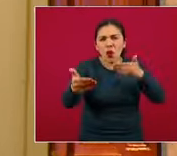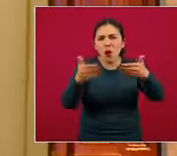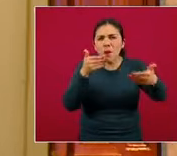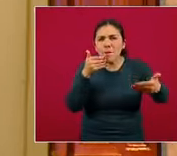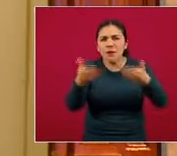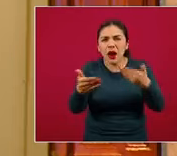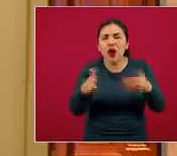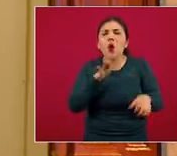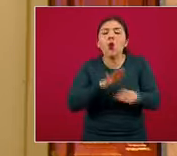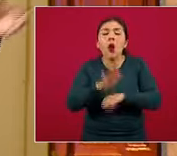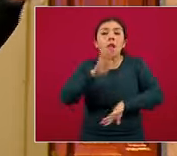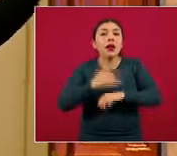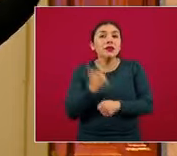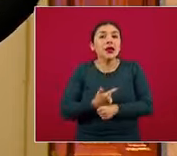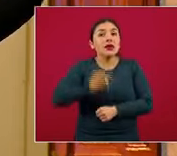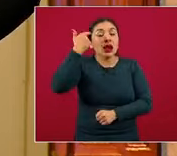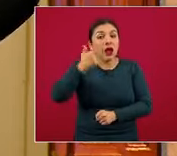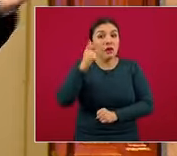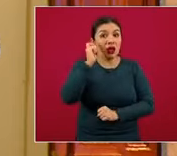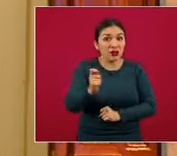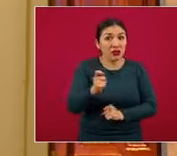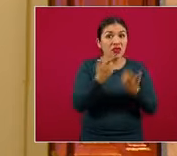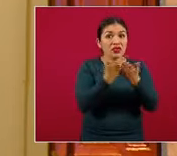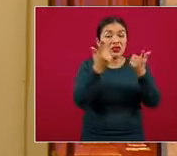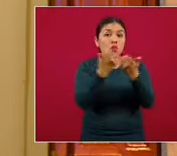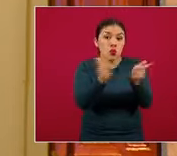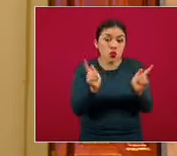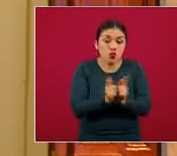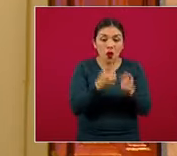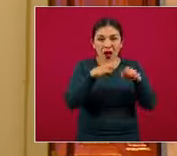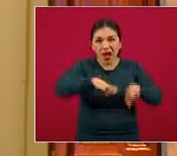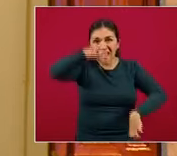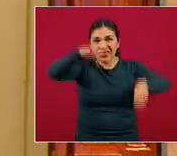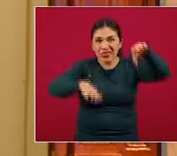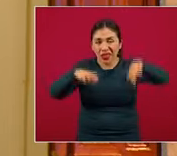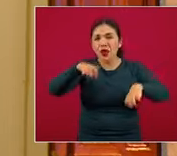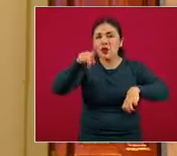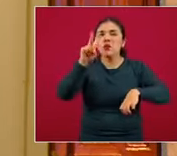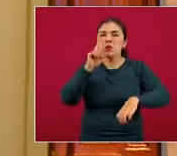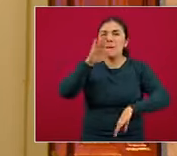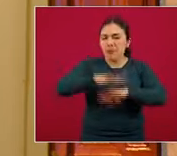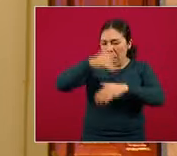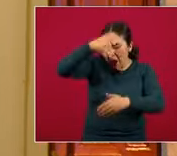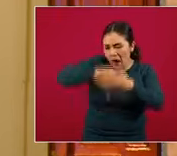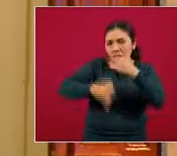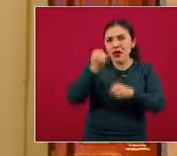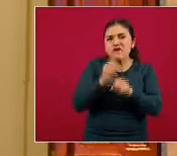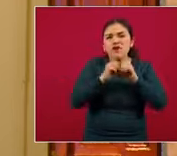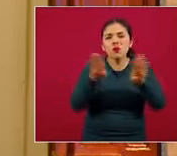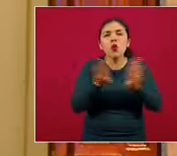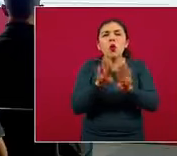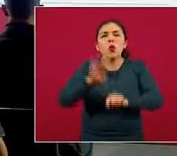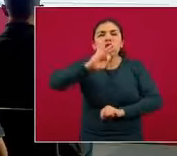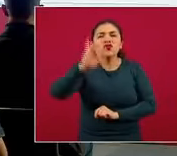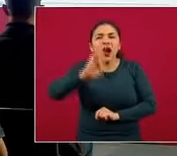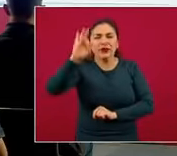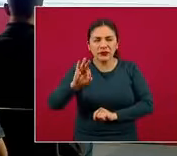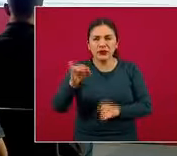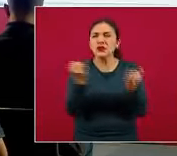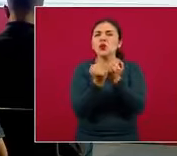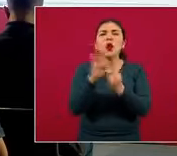la afectación entre los diferentes grupos de edad es ver la información en base a las tasas, así como cuando tenemos